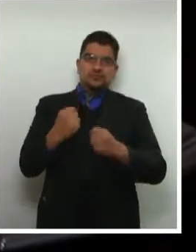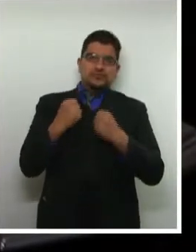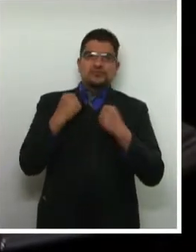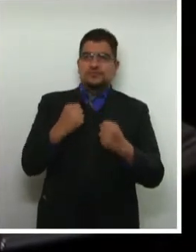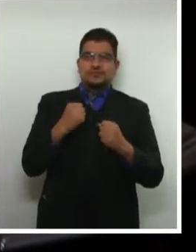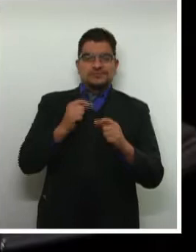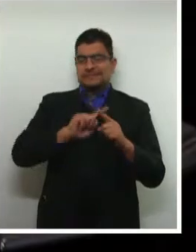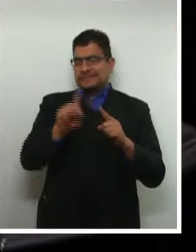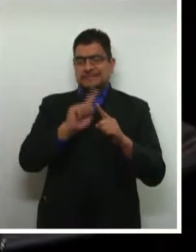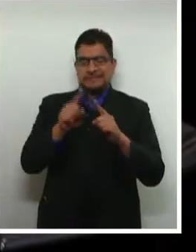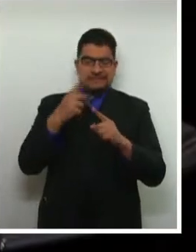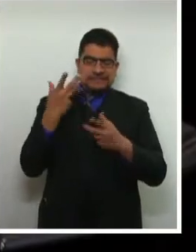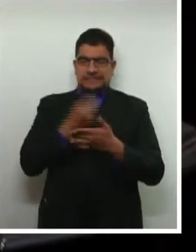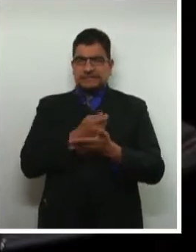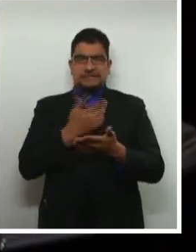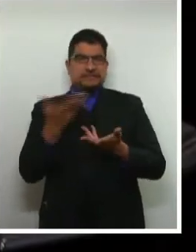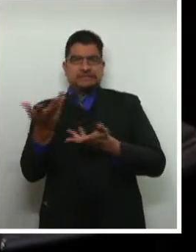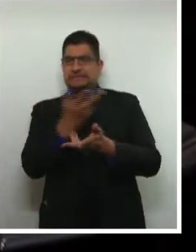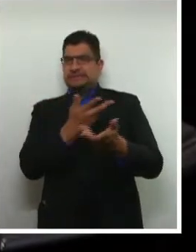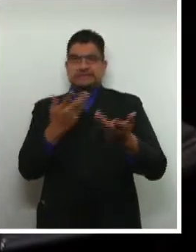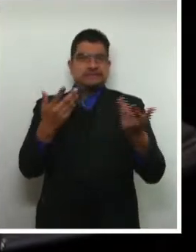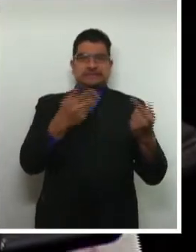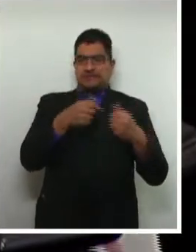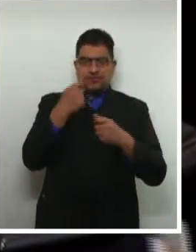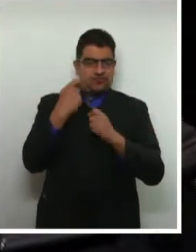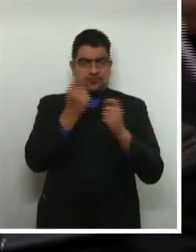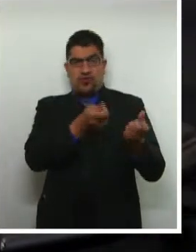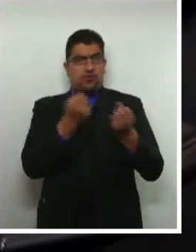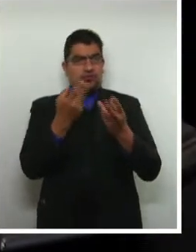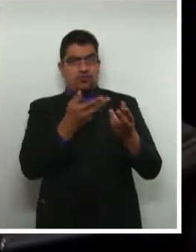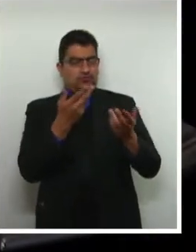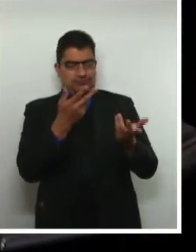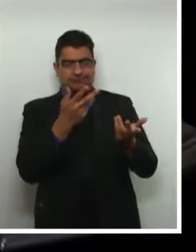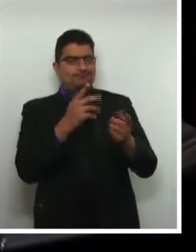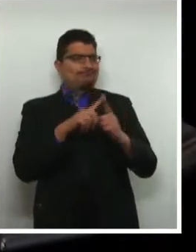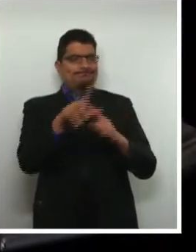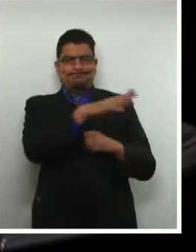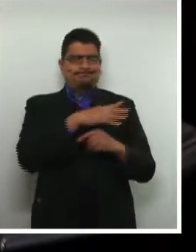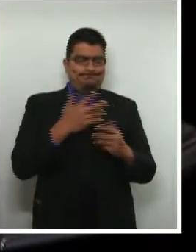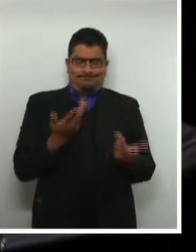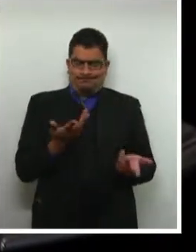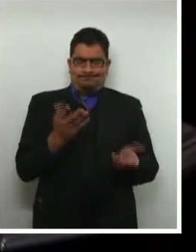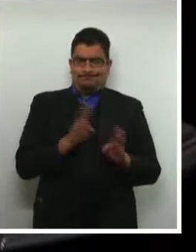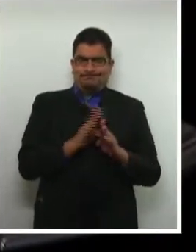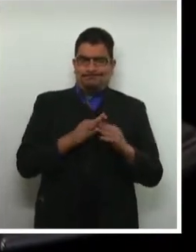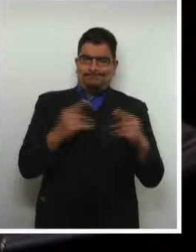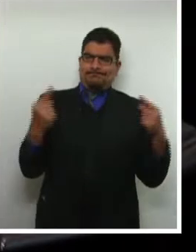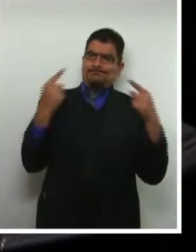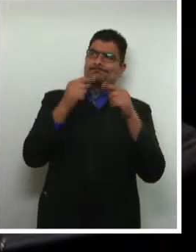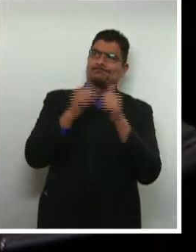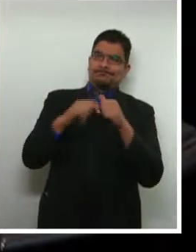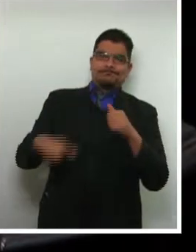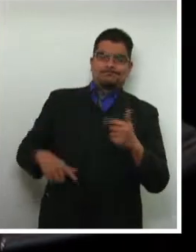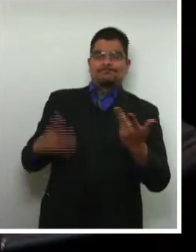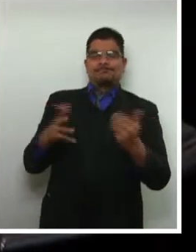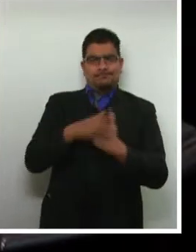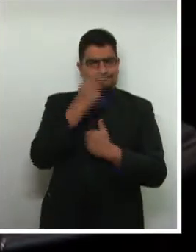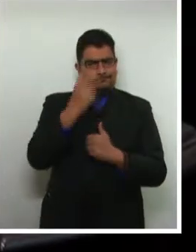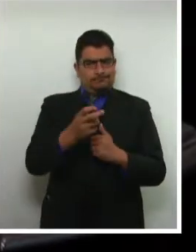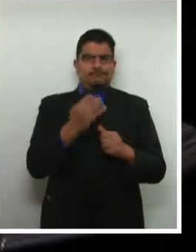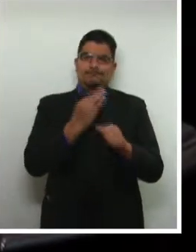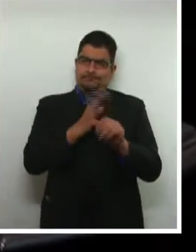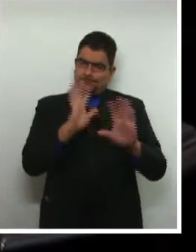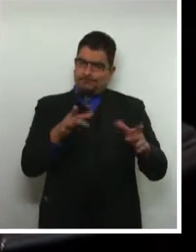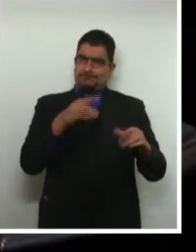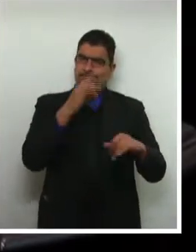estar imperando por las condiciones que se le están dando en contraposición del gobierno. Me parece que esto ya